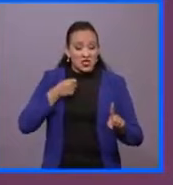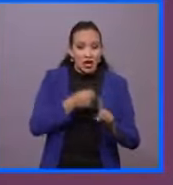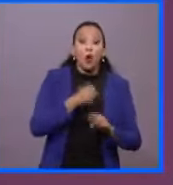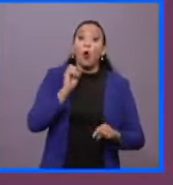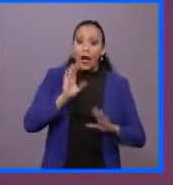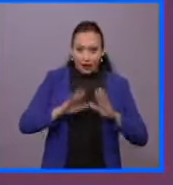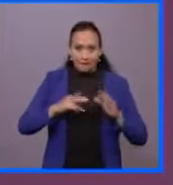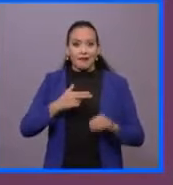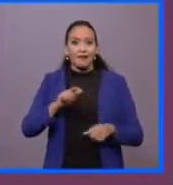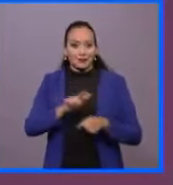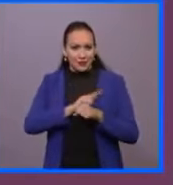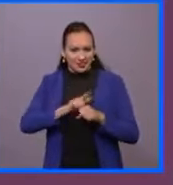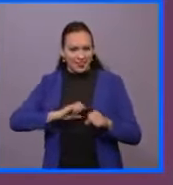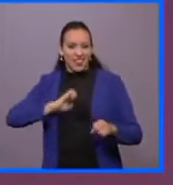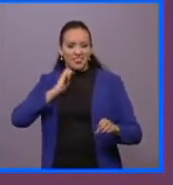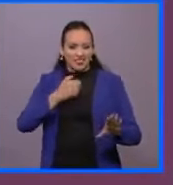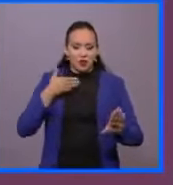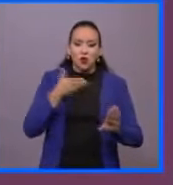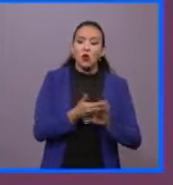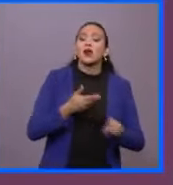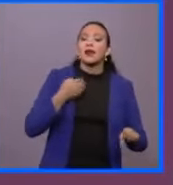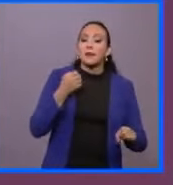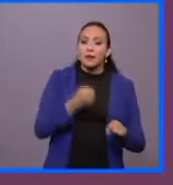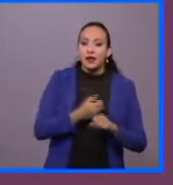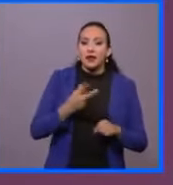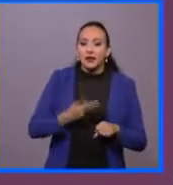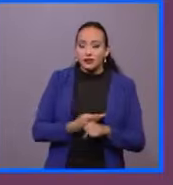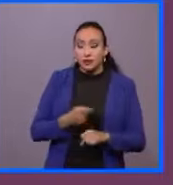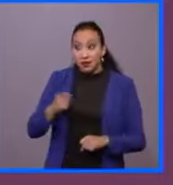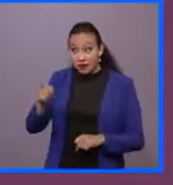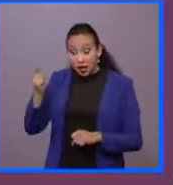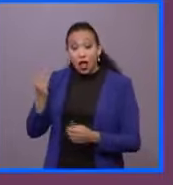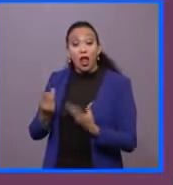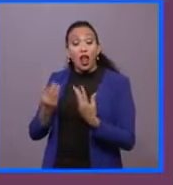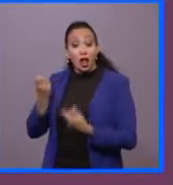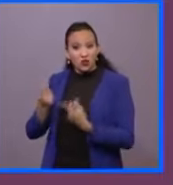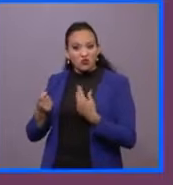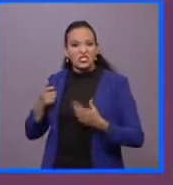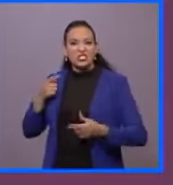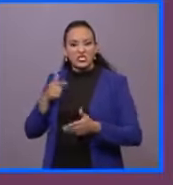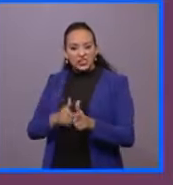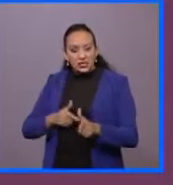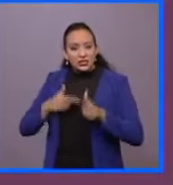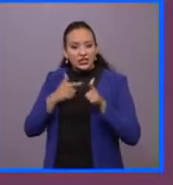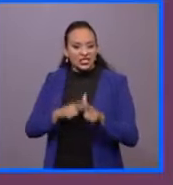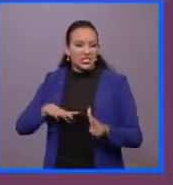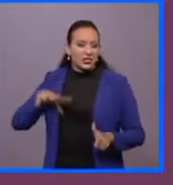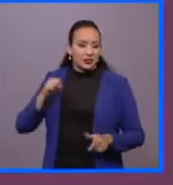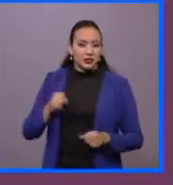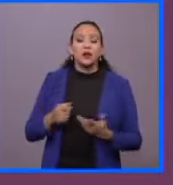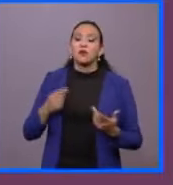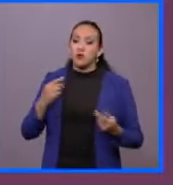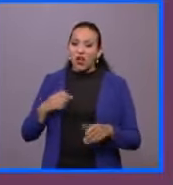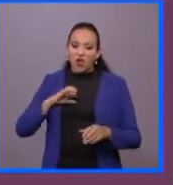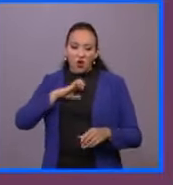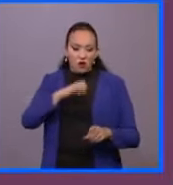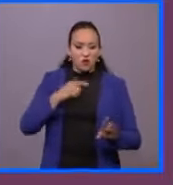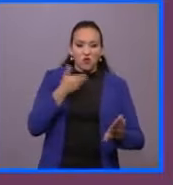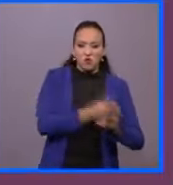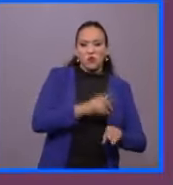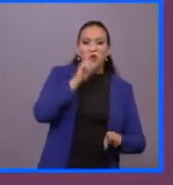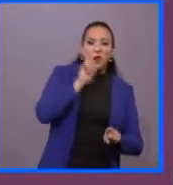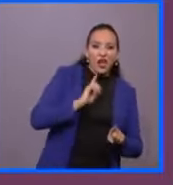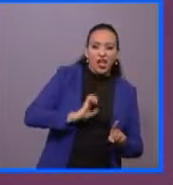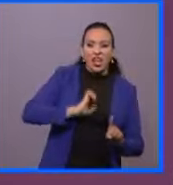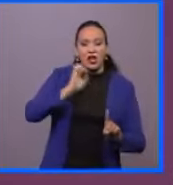homofobia funcionan como el aceite que mantiene esta maquinaria reaccionaria funcionando. No podrían funcionar sin misoginia, de la misma manera